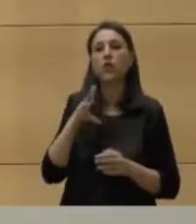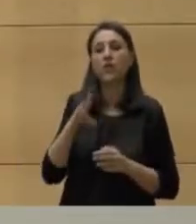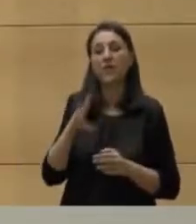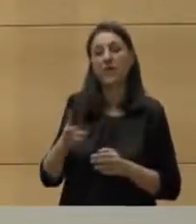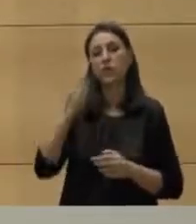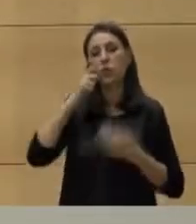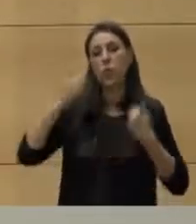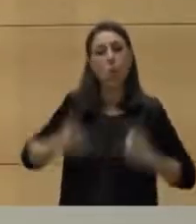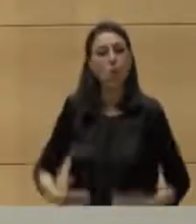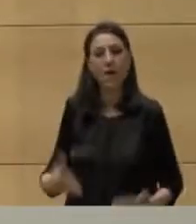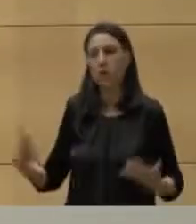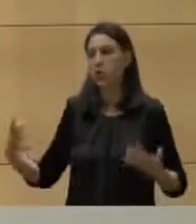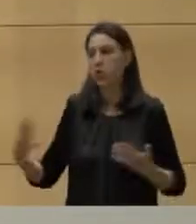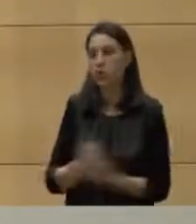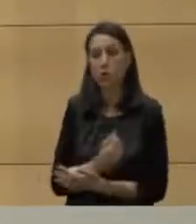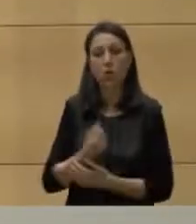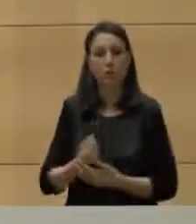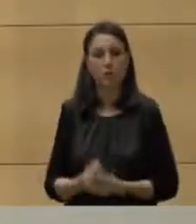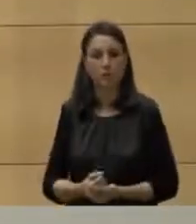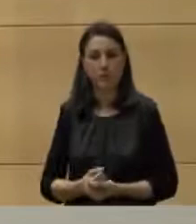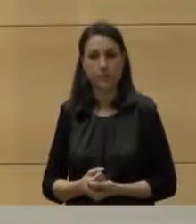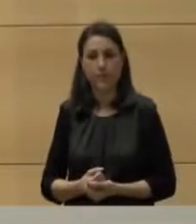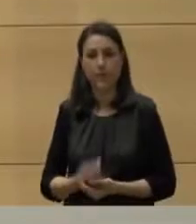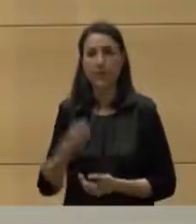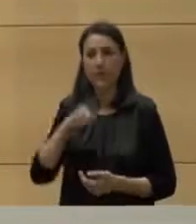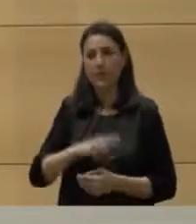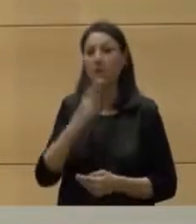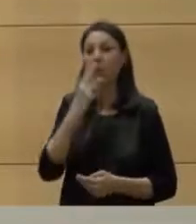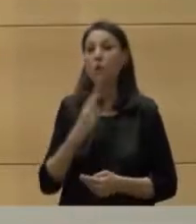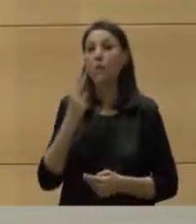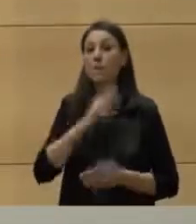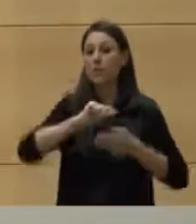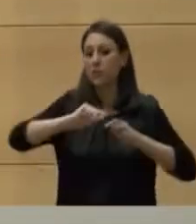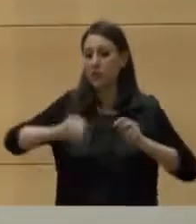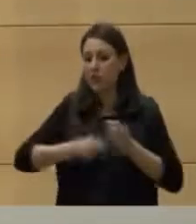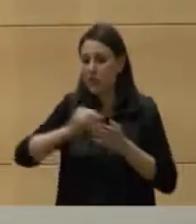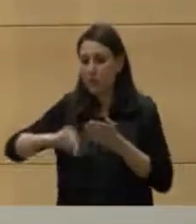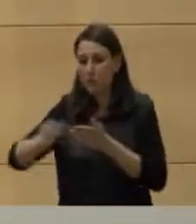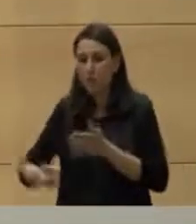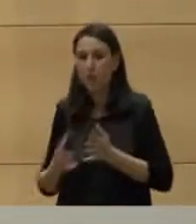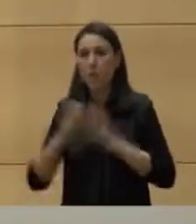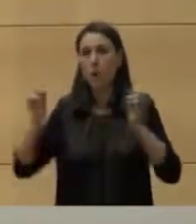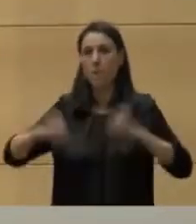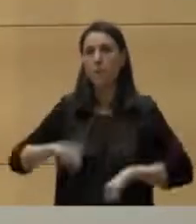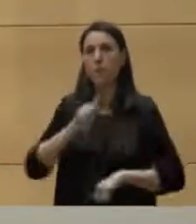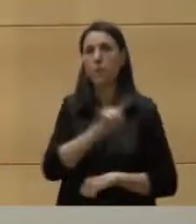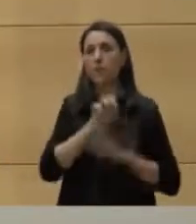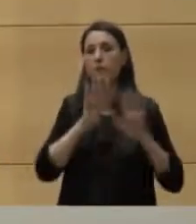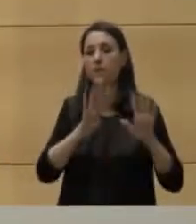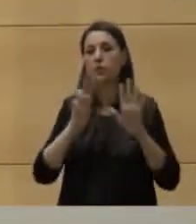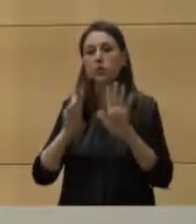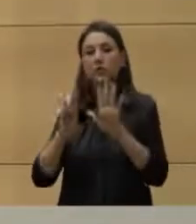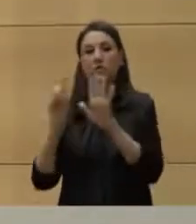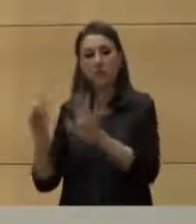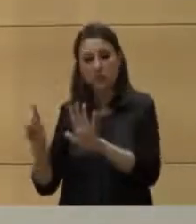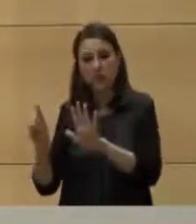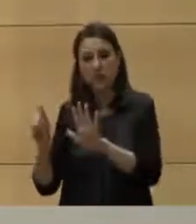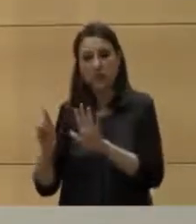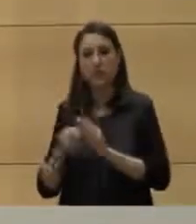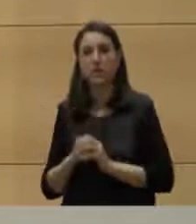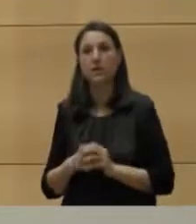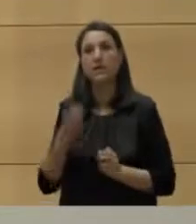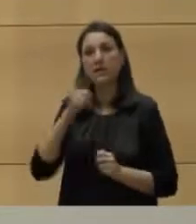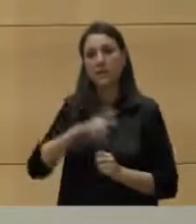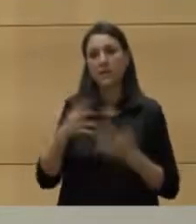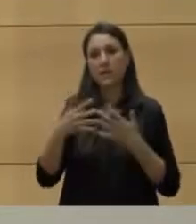toda índole, incluso en ella. Y los compromisos firmados, pacto de 1966, todavía no y